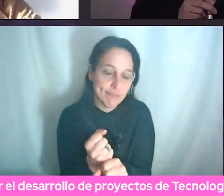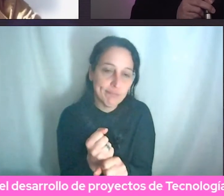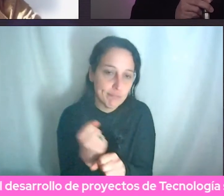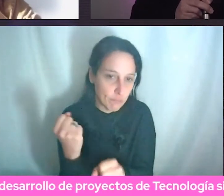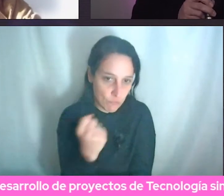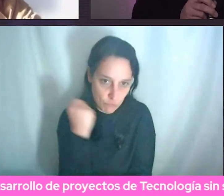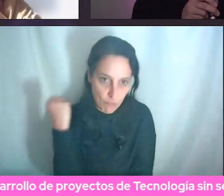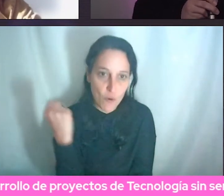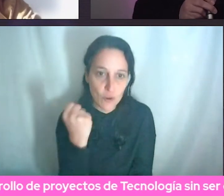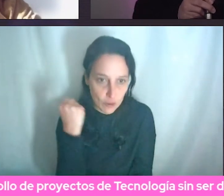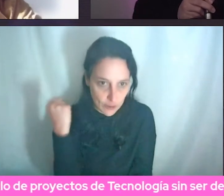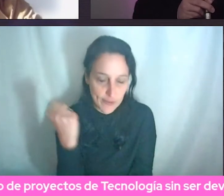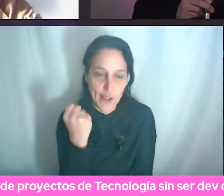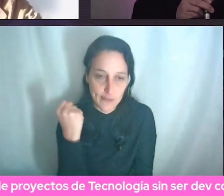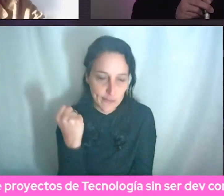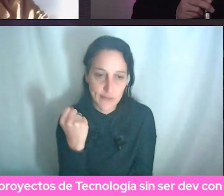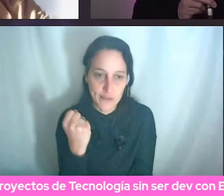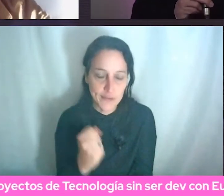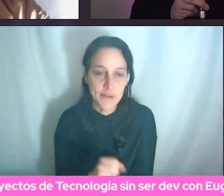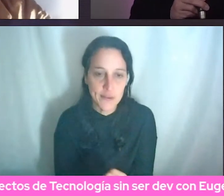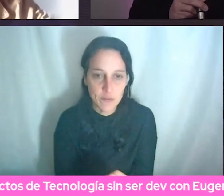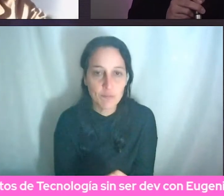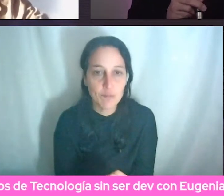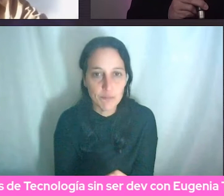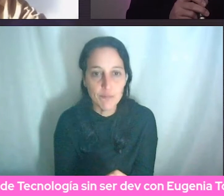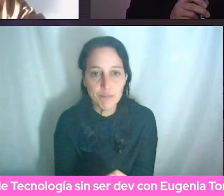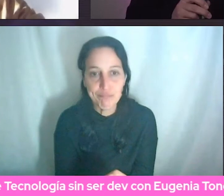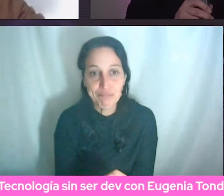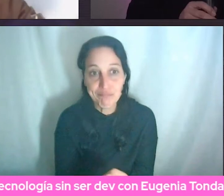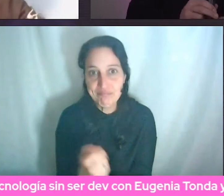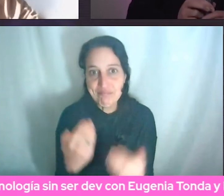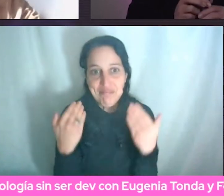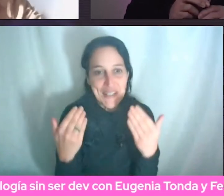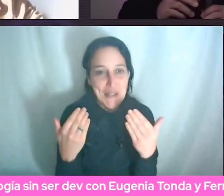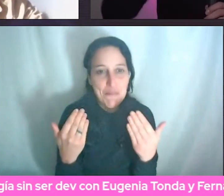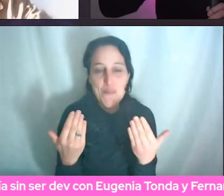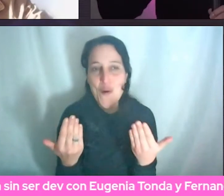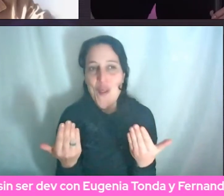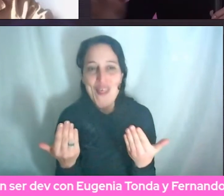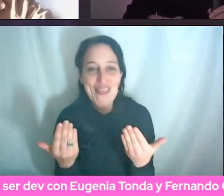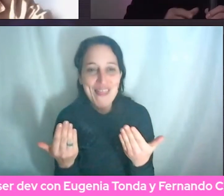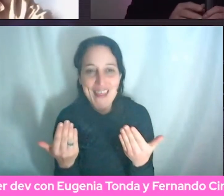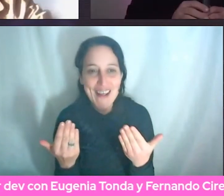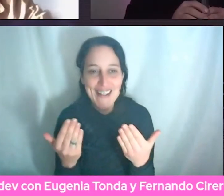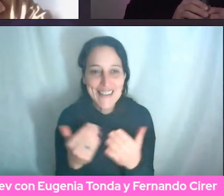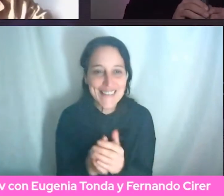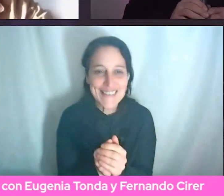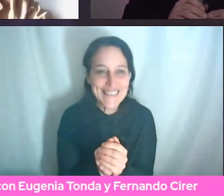invaluable. Y nada, que podamos estar bajo el mismo techo,